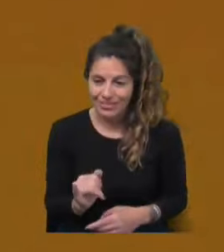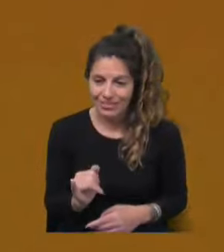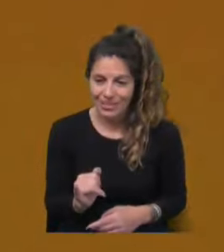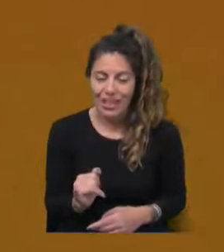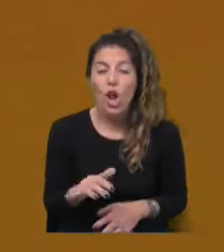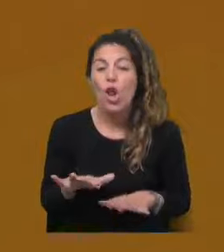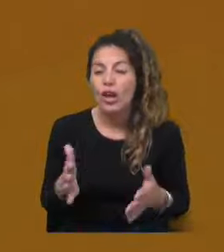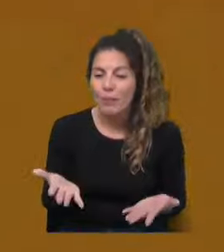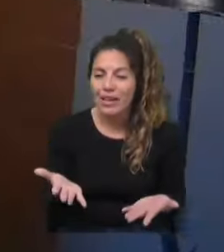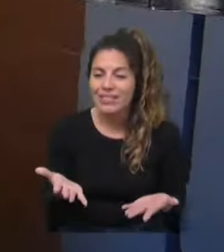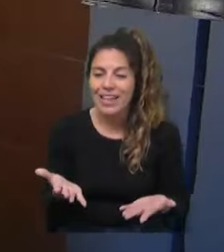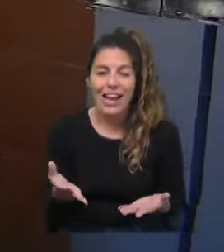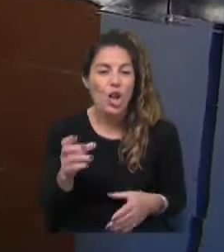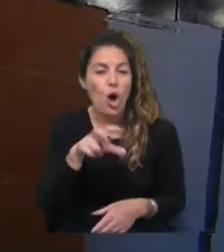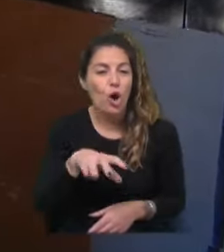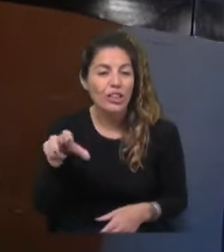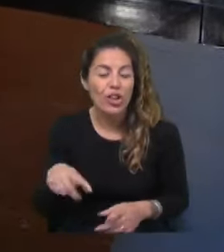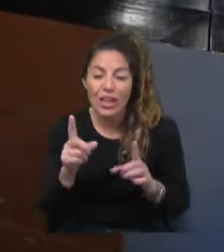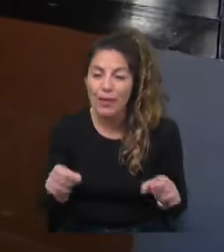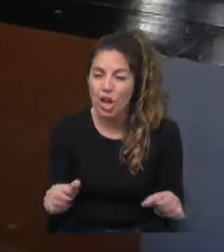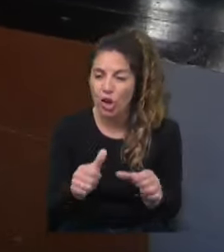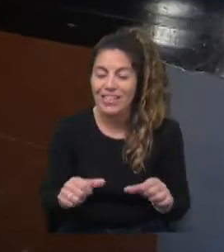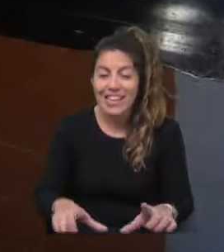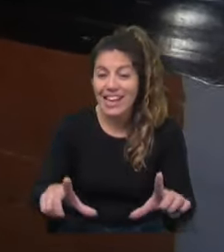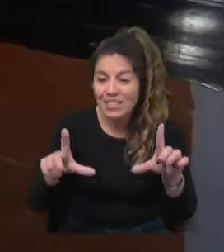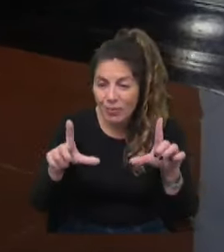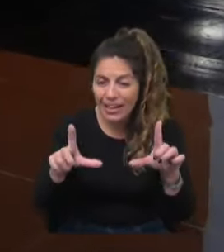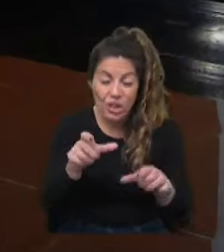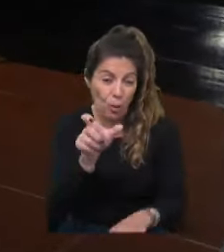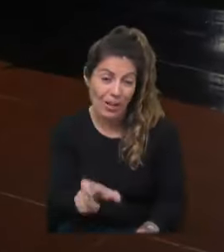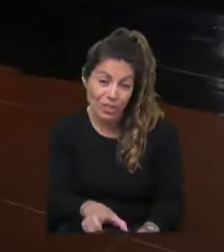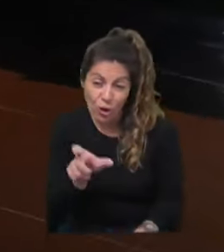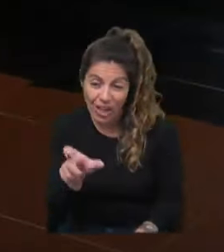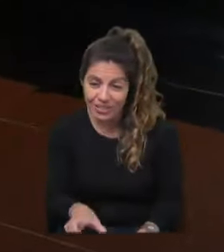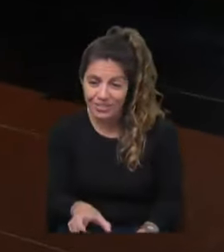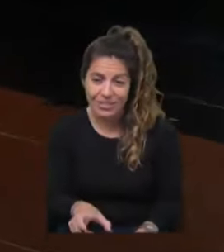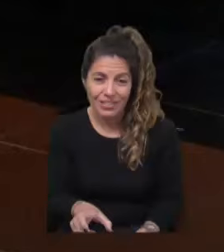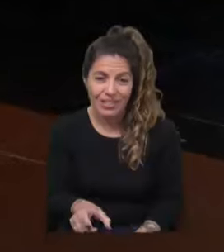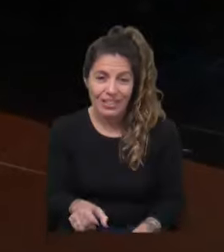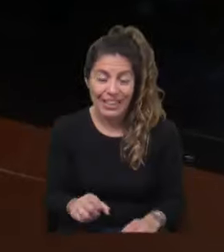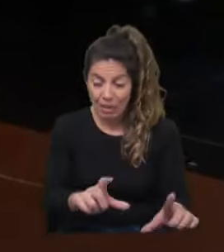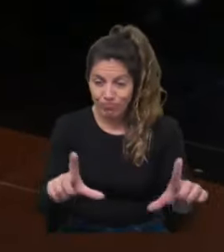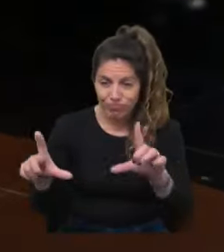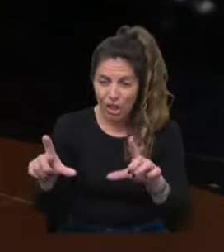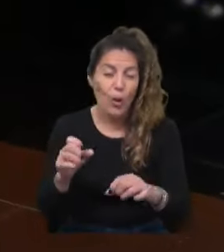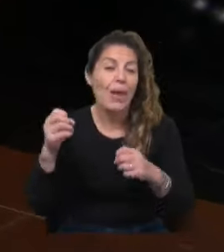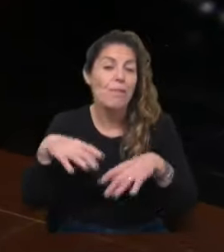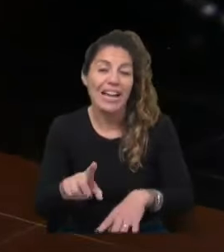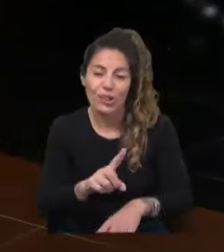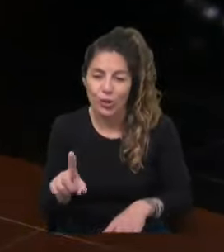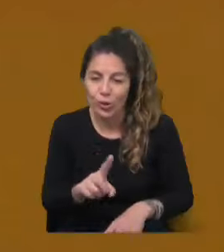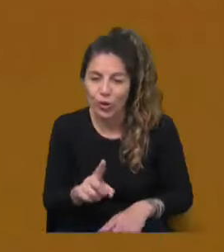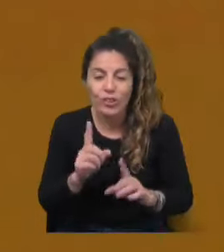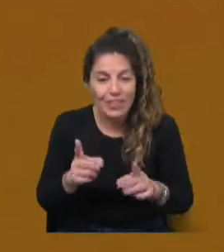que pasa es que los contenedores también, lo que hacen las imágenes, son personas, ¿no? O sea, no es que es mágico. También